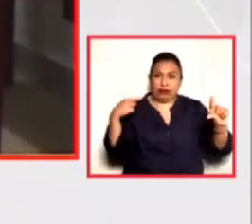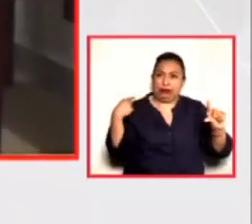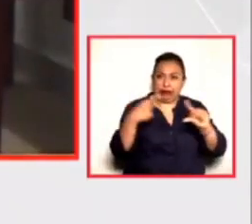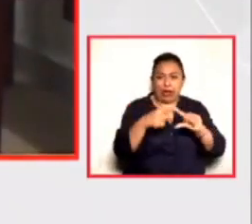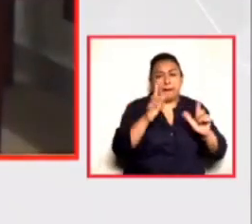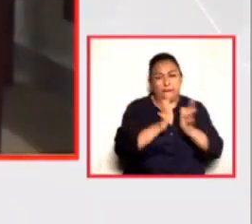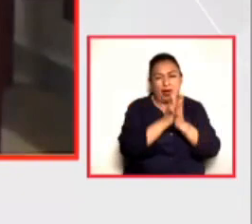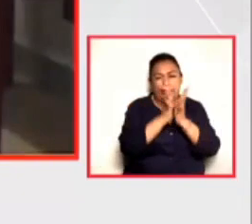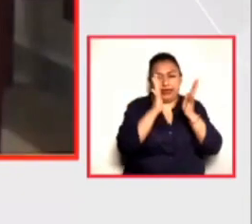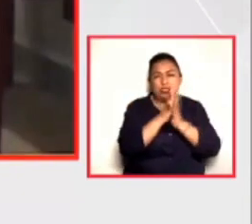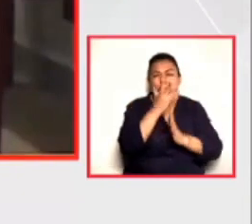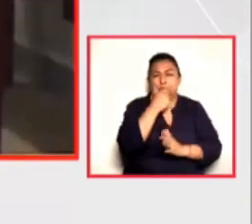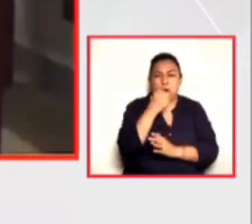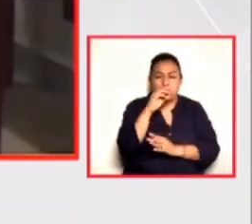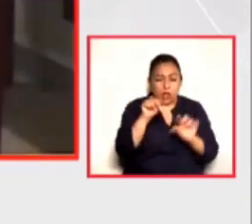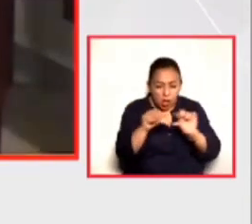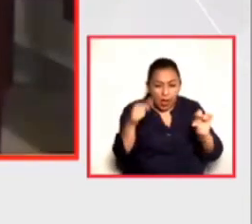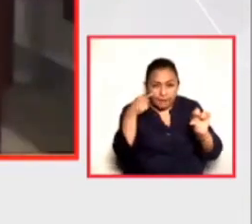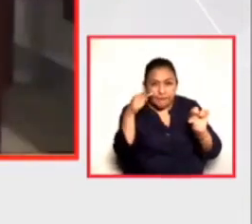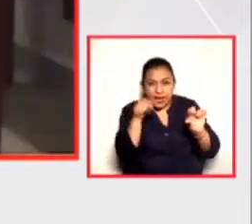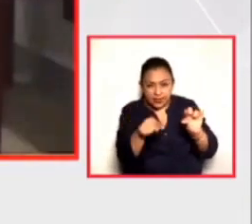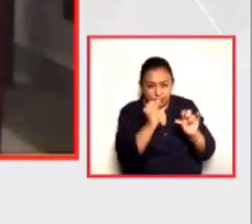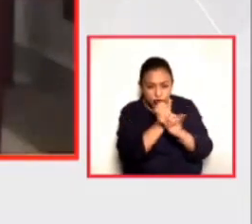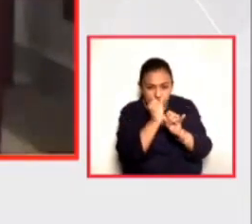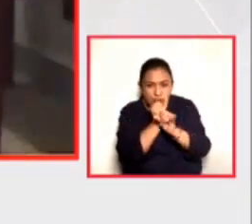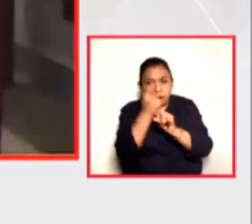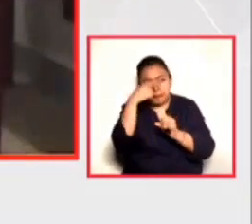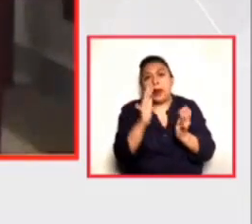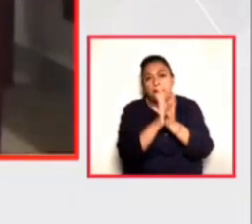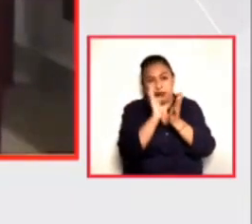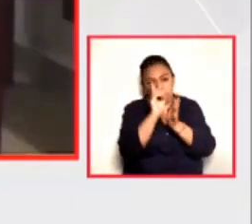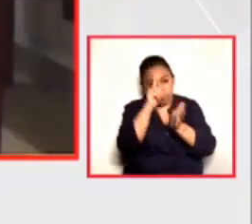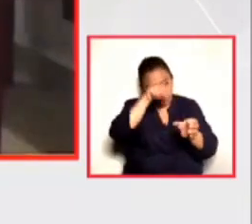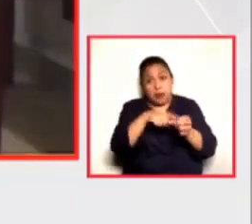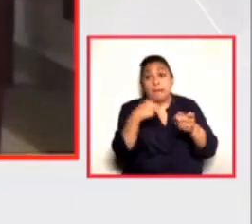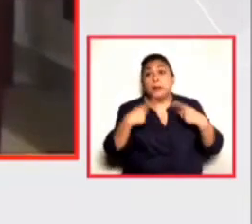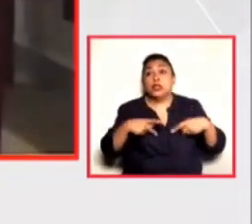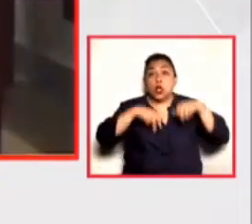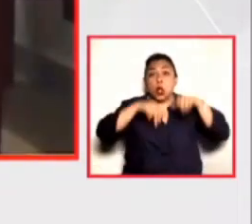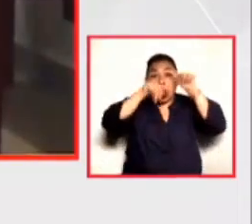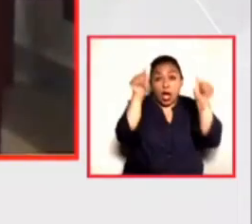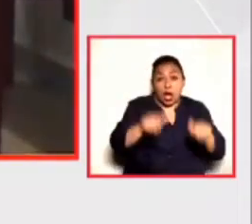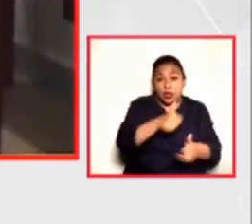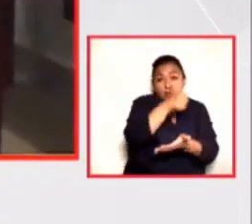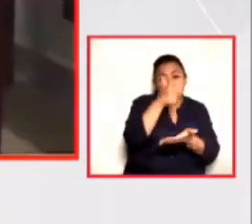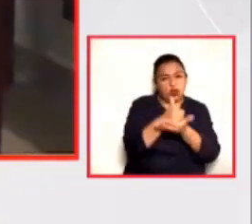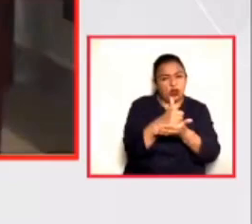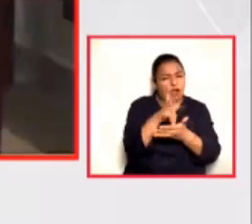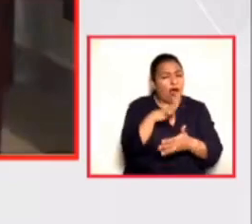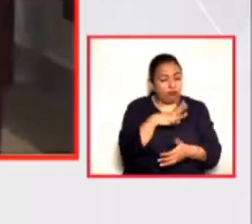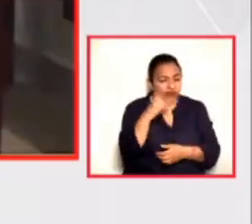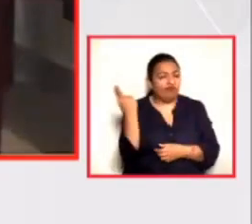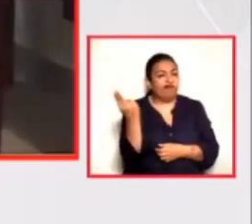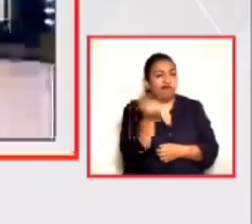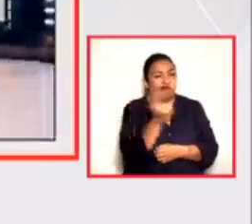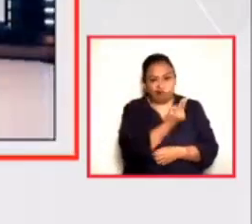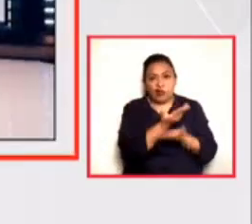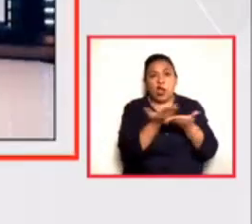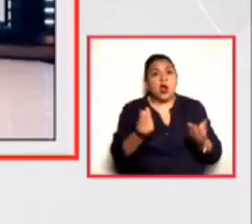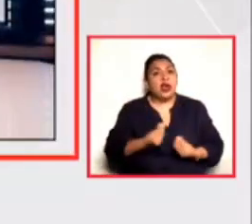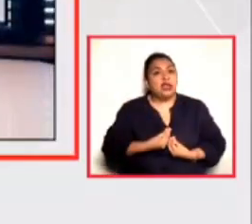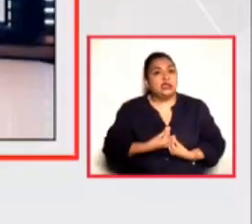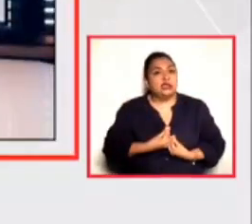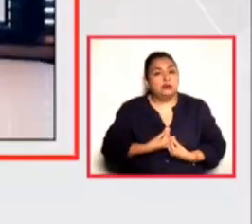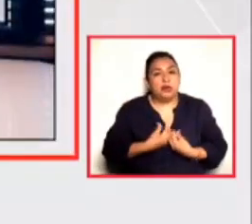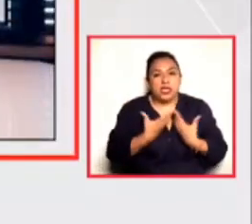participación de Mardonio Carballo, para que puedan participar estos artistas urbanos con una gran necesidad, Rafa, de expresarse en